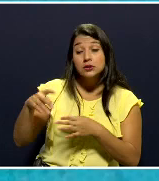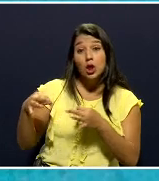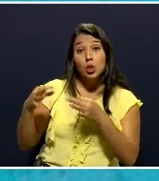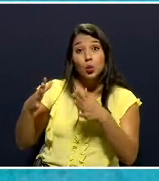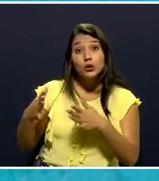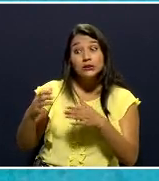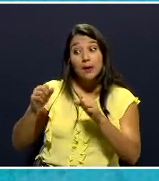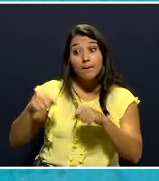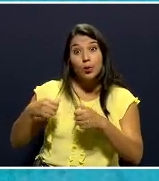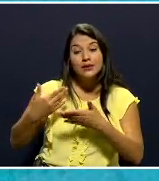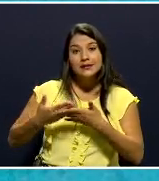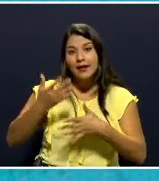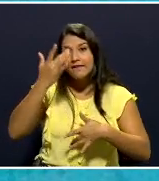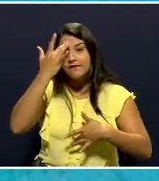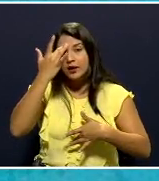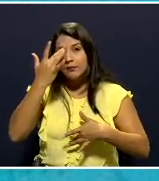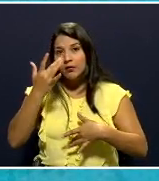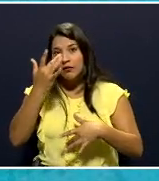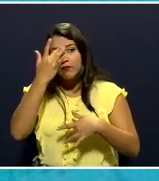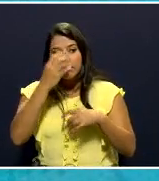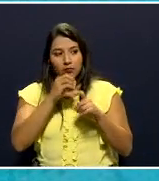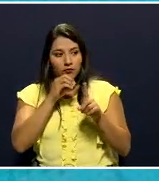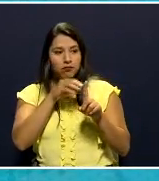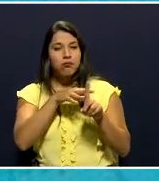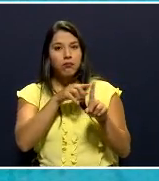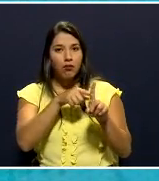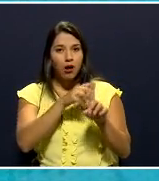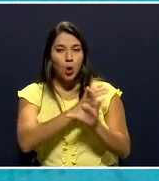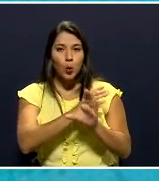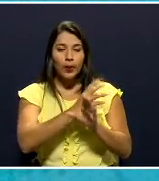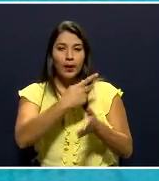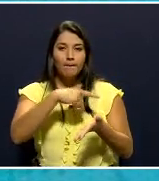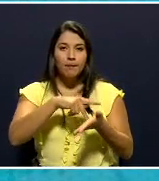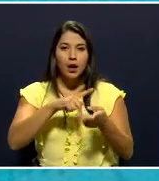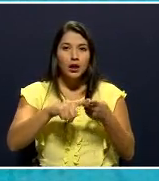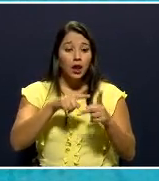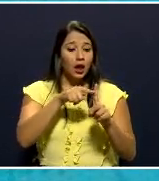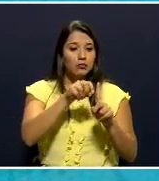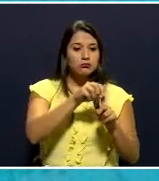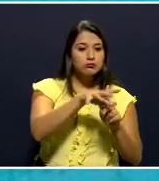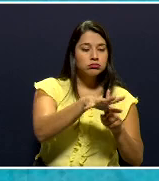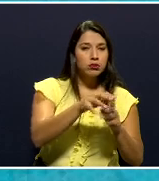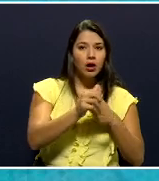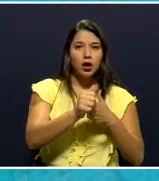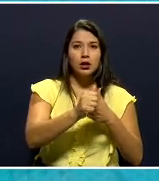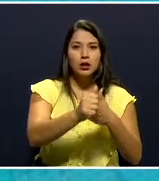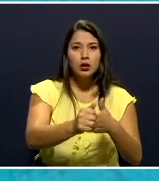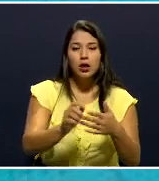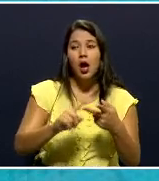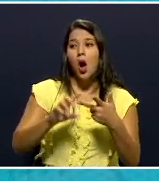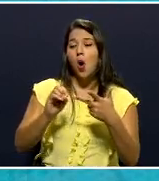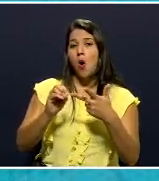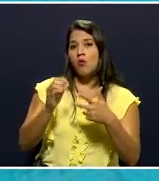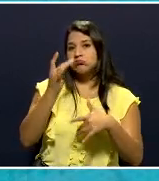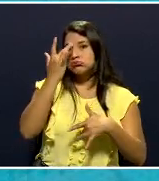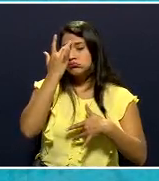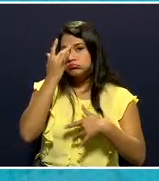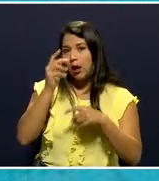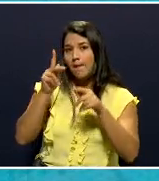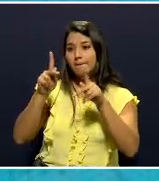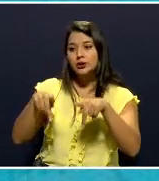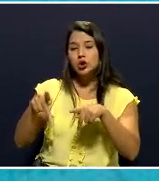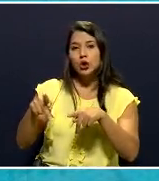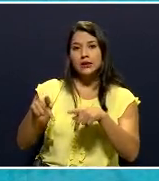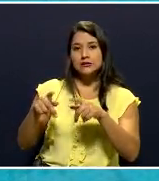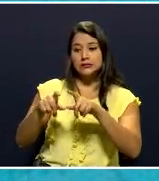contagiados y contagiar al guardaparque, contagiar a los guías, contagiar a los boleteros o cajeros de